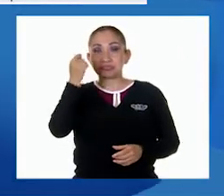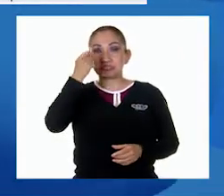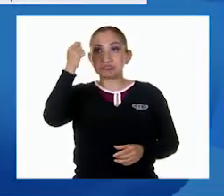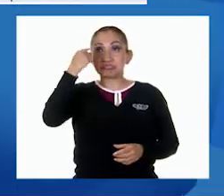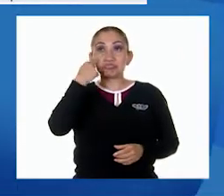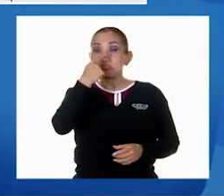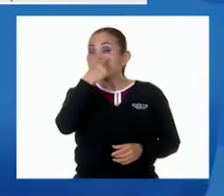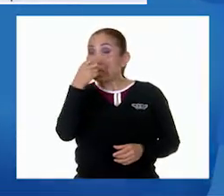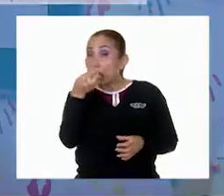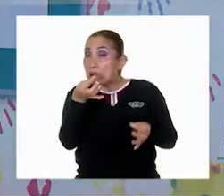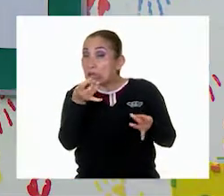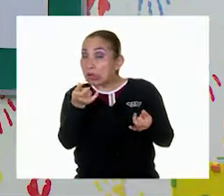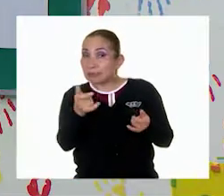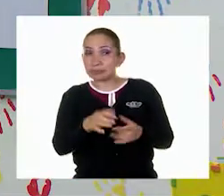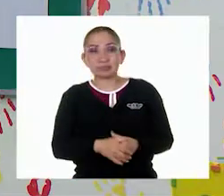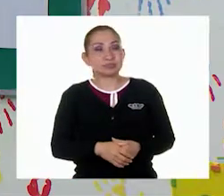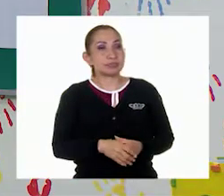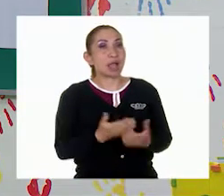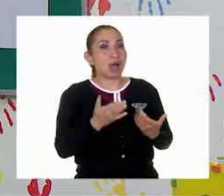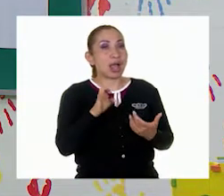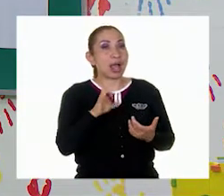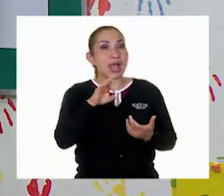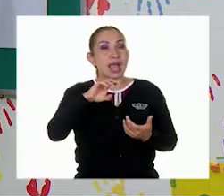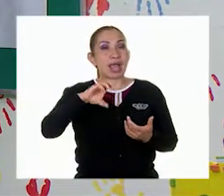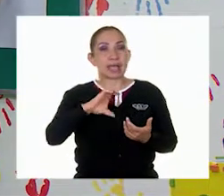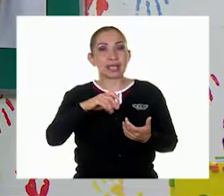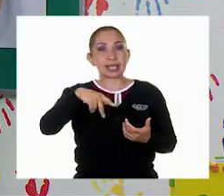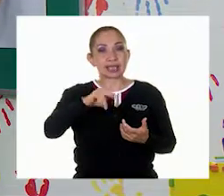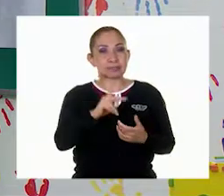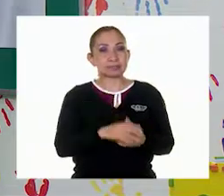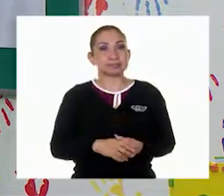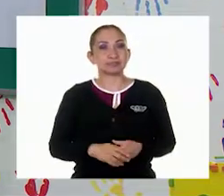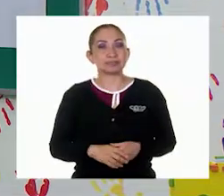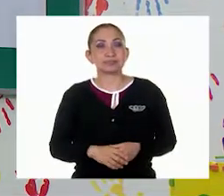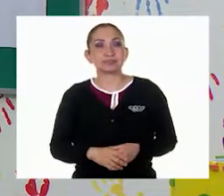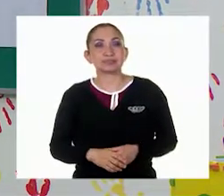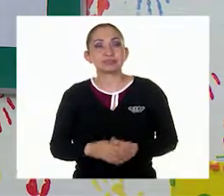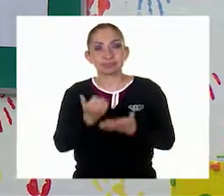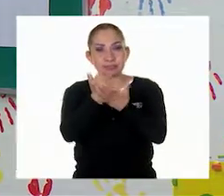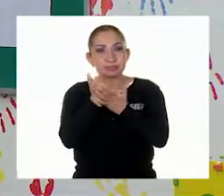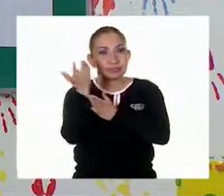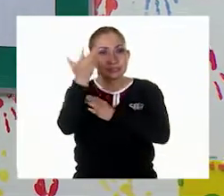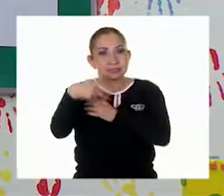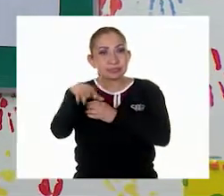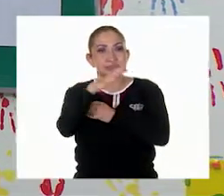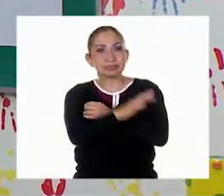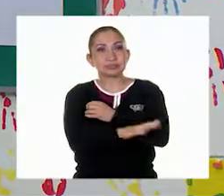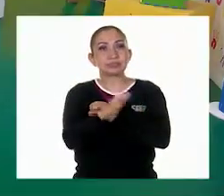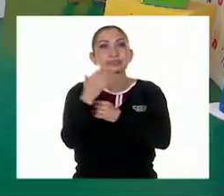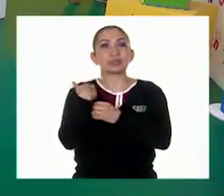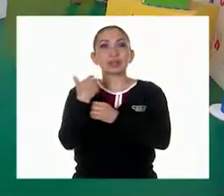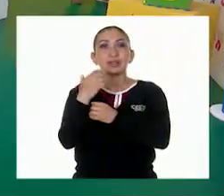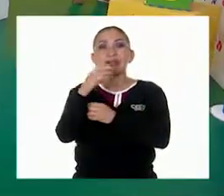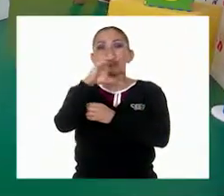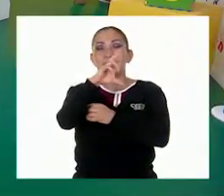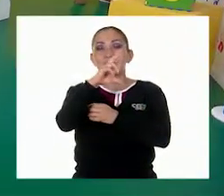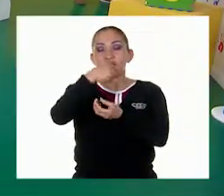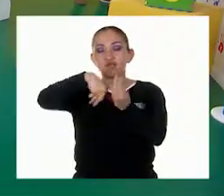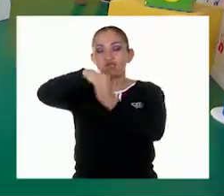ojo. A ver, Eric, ahora si nos haces el favor, nos vas a ayudar a buscar